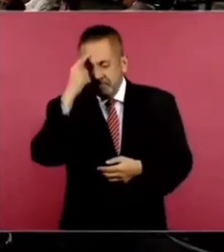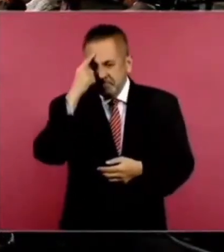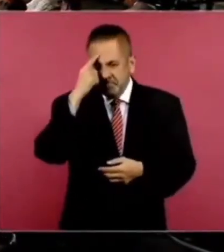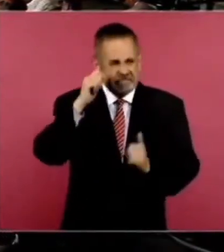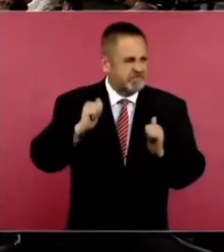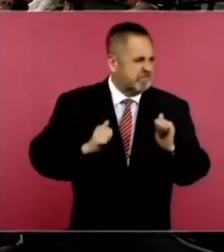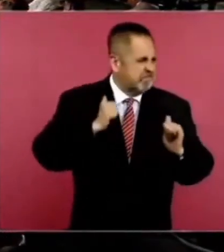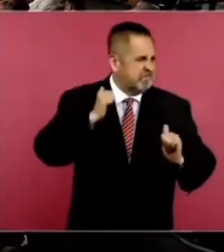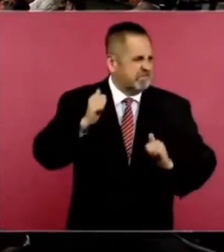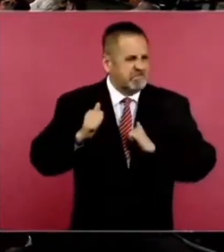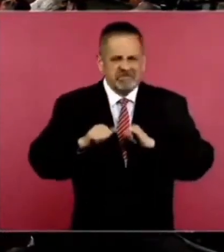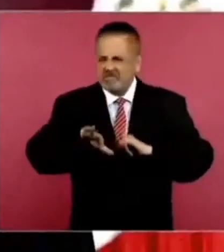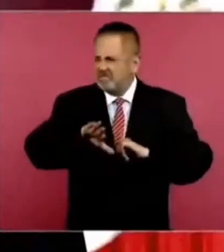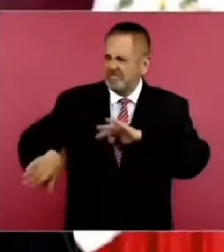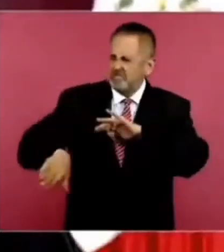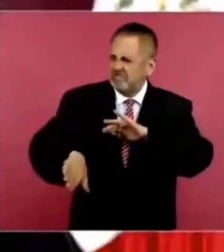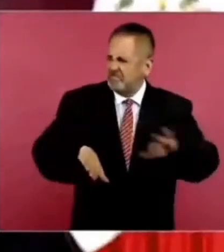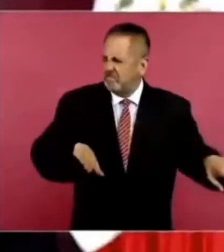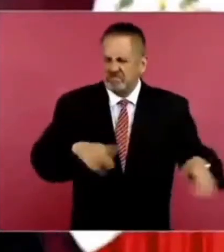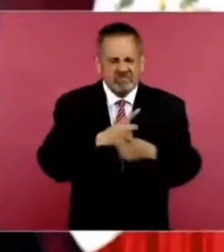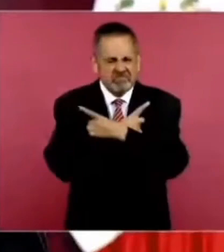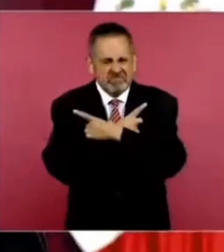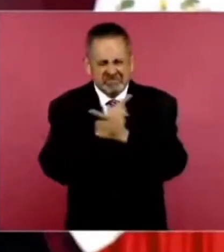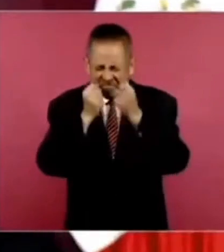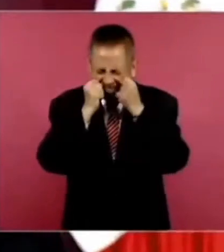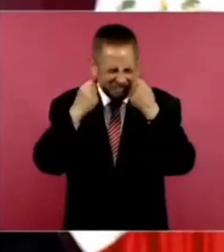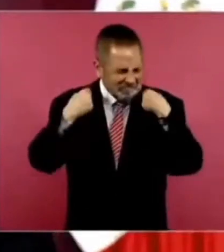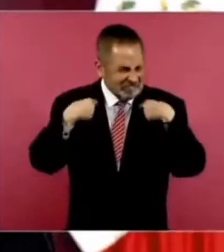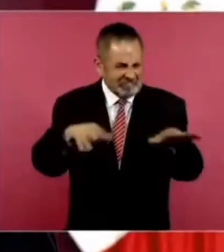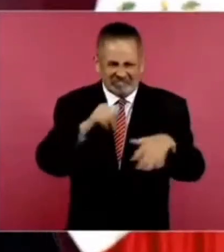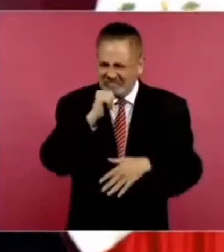a toda costa, sin escrúpulos morales de ninguna índole.